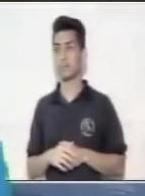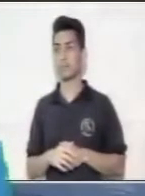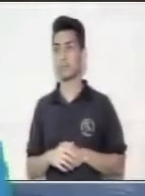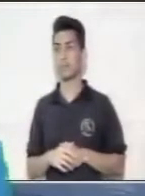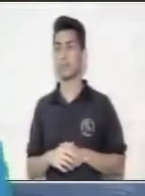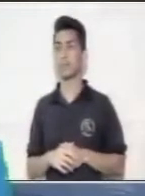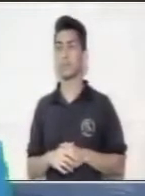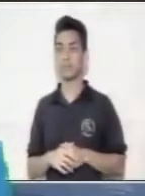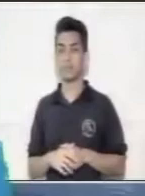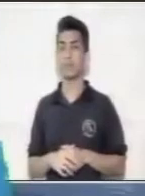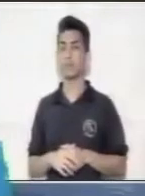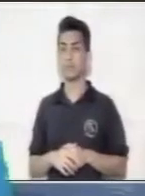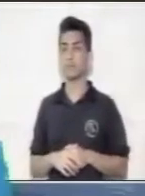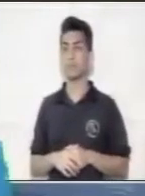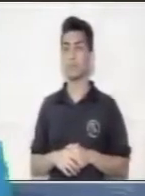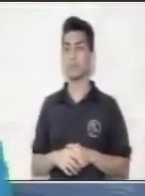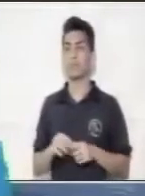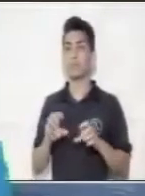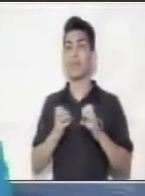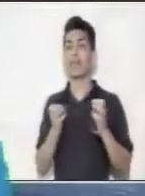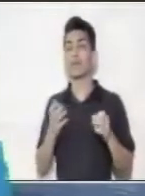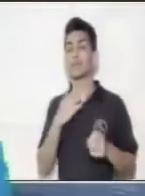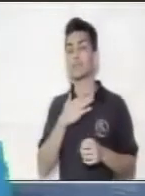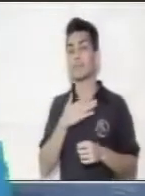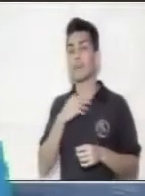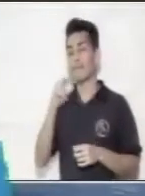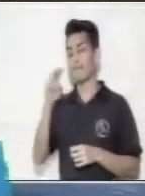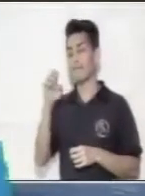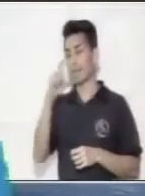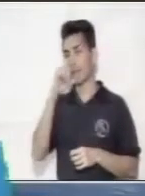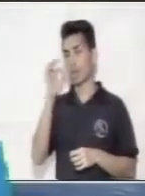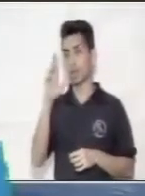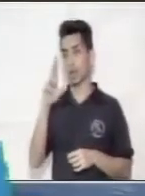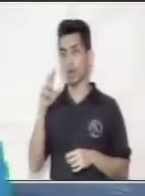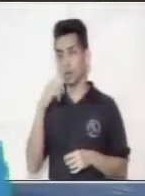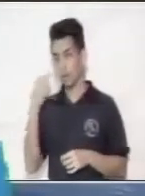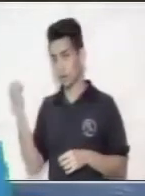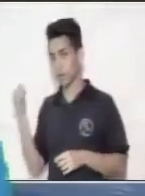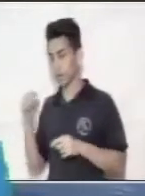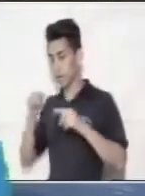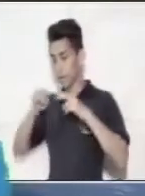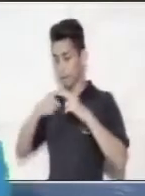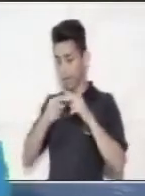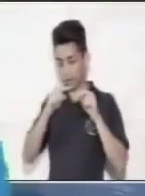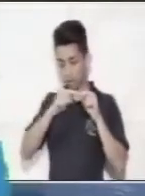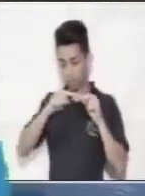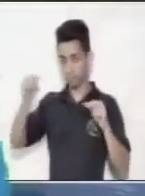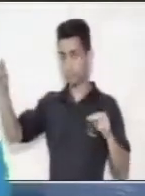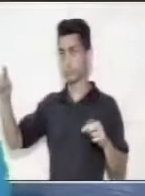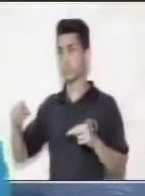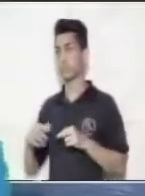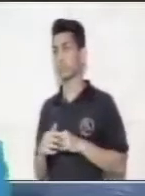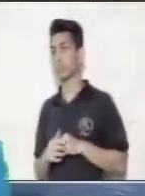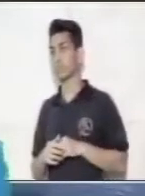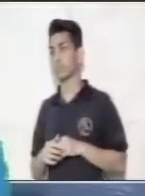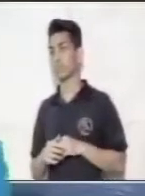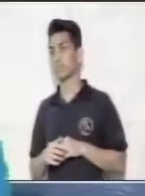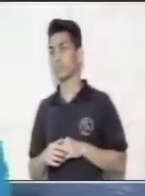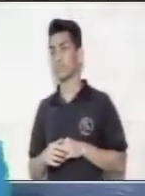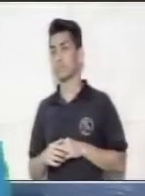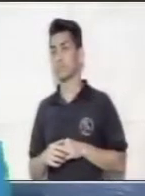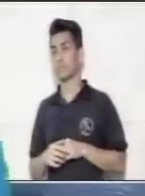acá. Y entonces nuestro vector se traza desde el origen y lo vamos a